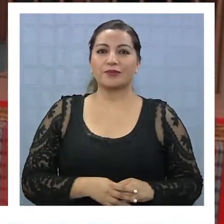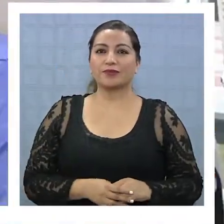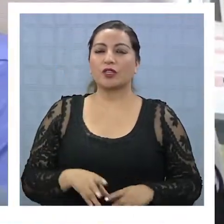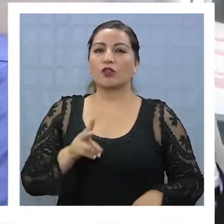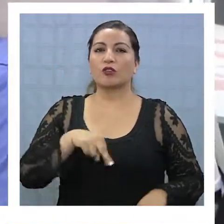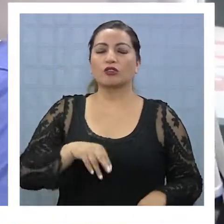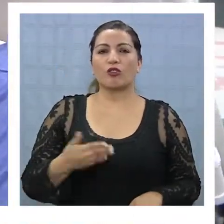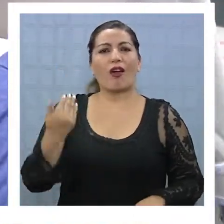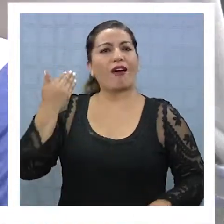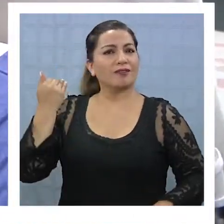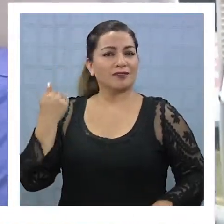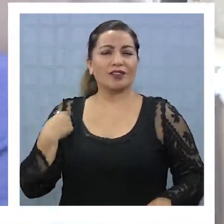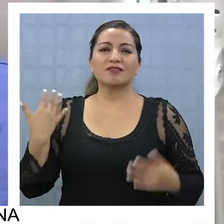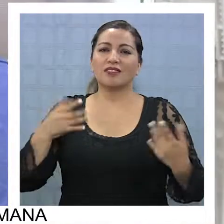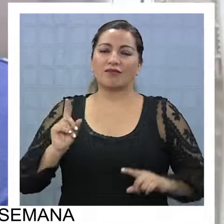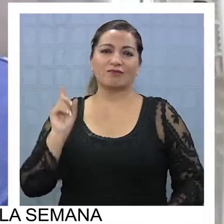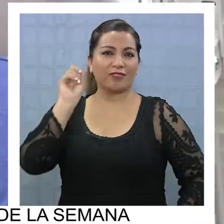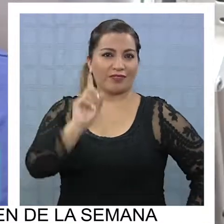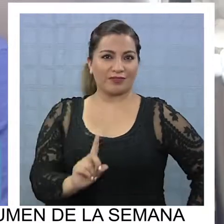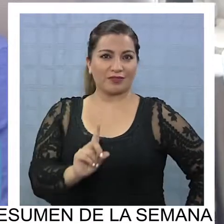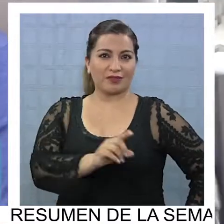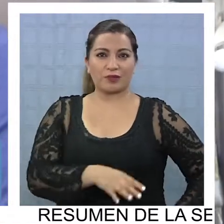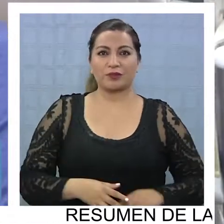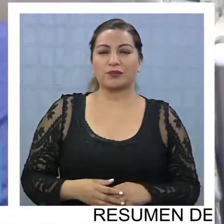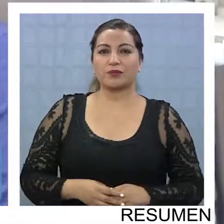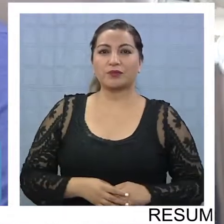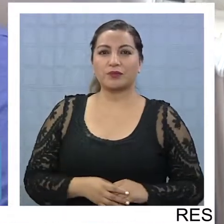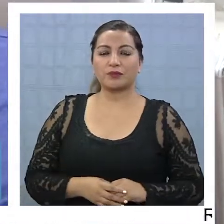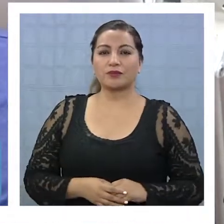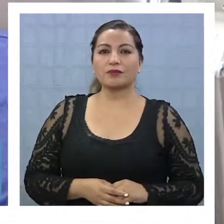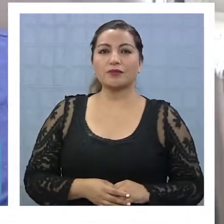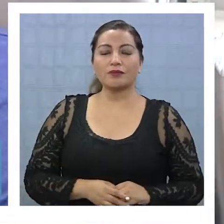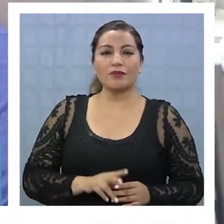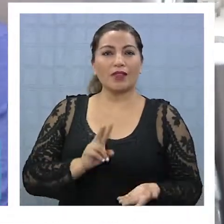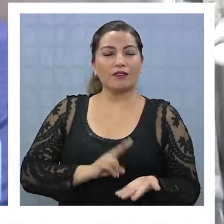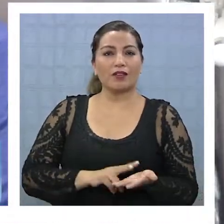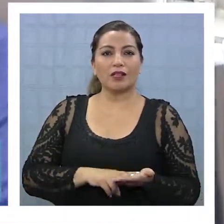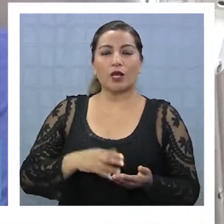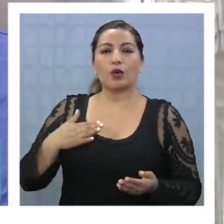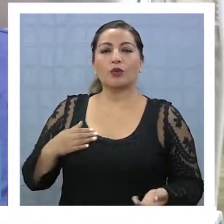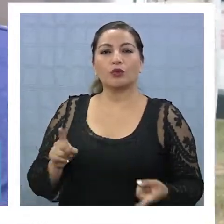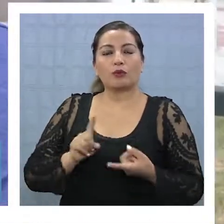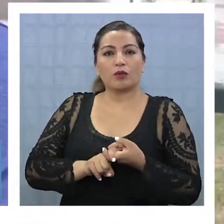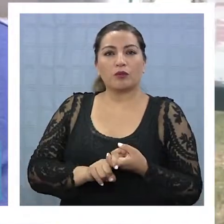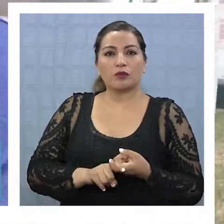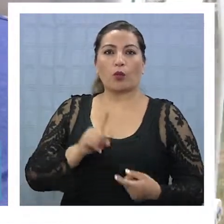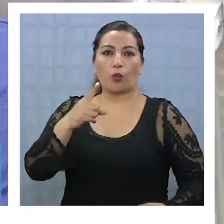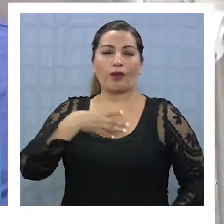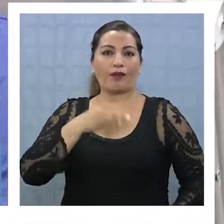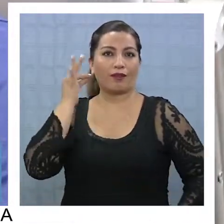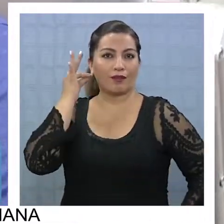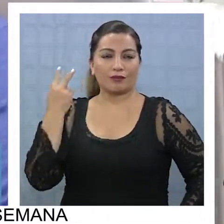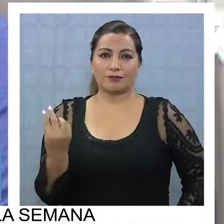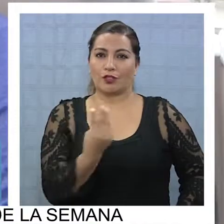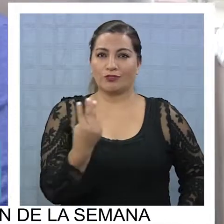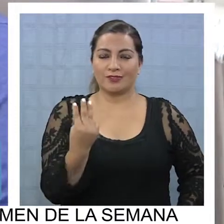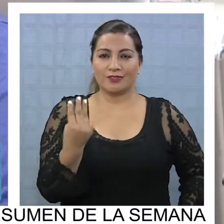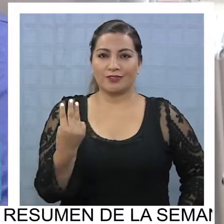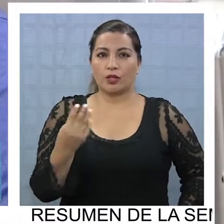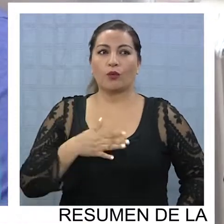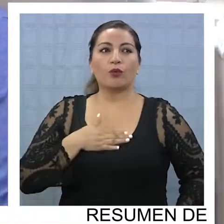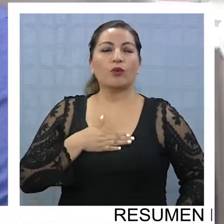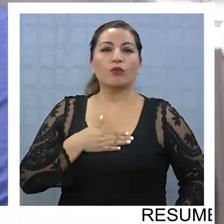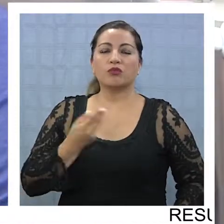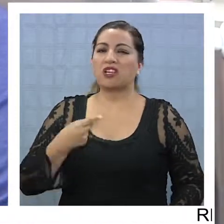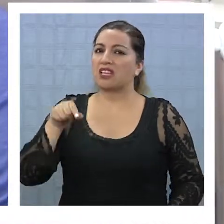elección. Nosotros ya habíamos venido antes y en realidad con mi esposa y una de mis hijas.